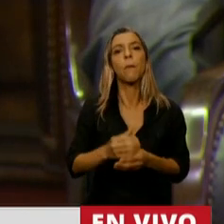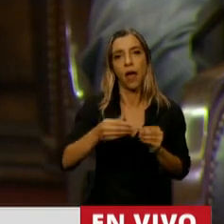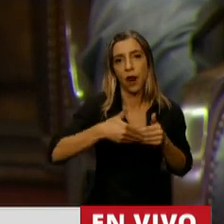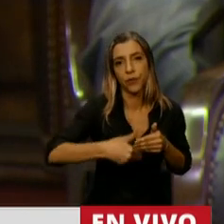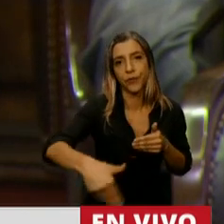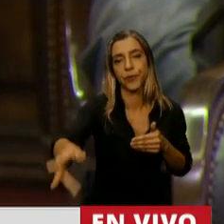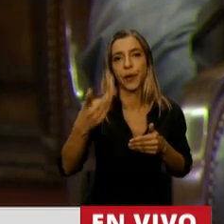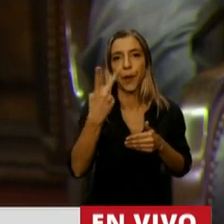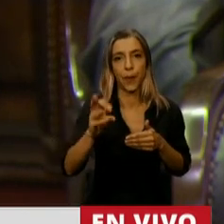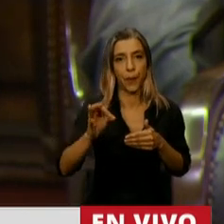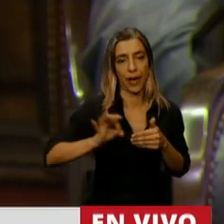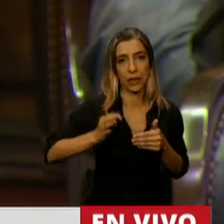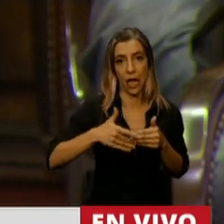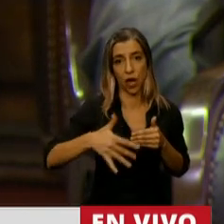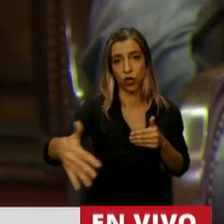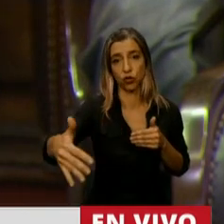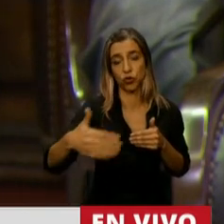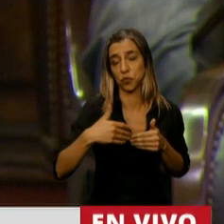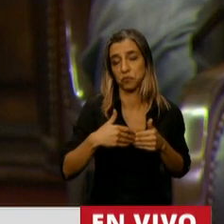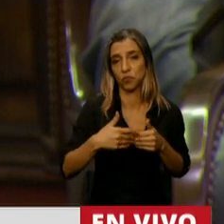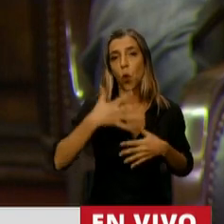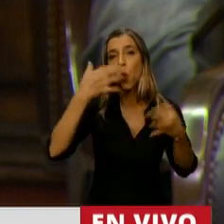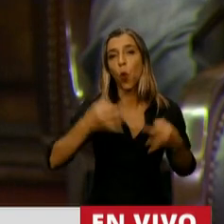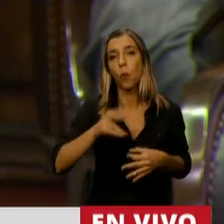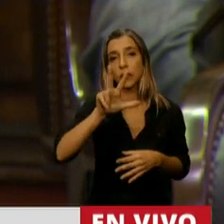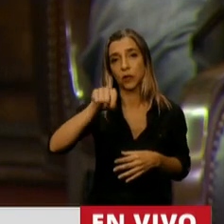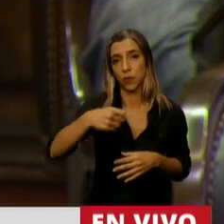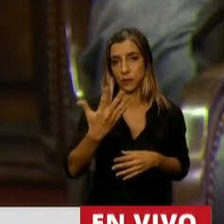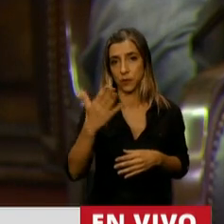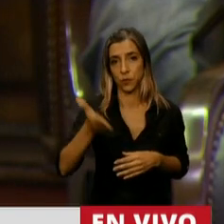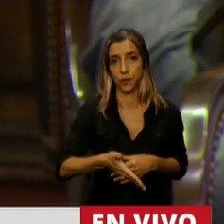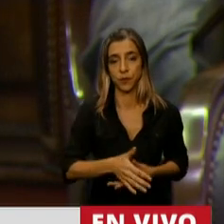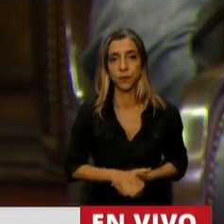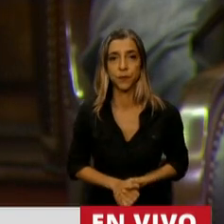y del cual sólo se cumplió el 3,5 por ciento